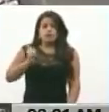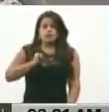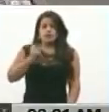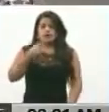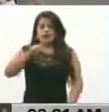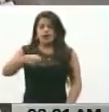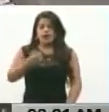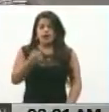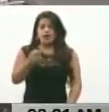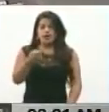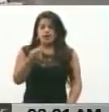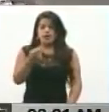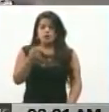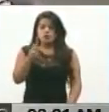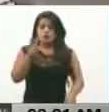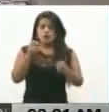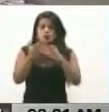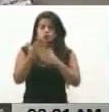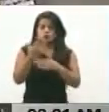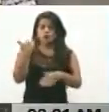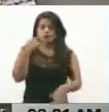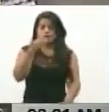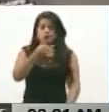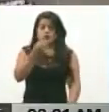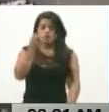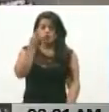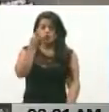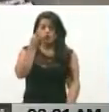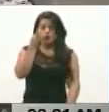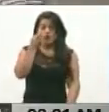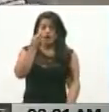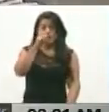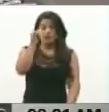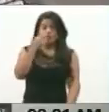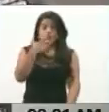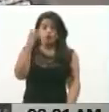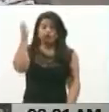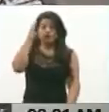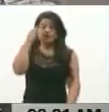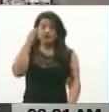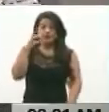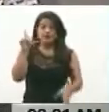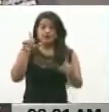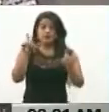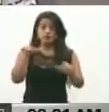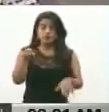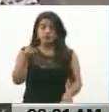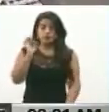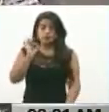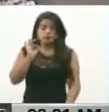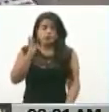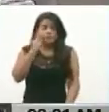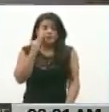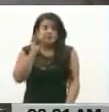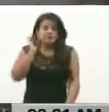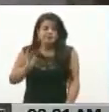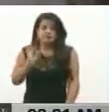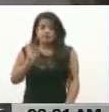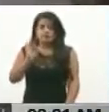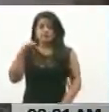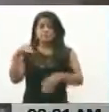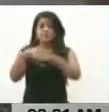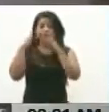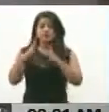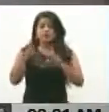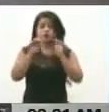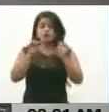canales novedosos que mencionaba Adriana, por ejemplo, el canal Conciencia TV, yo creo que es una de las pocas experiencias en el mundo donde un Ministerio de